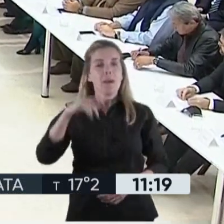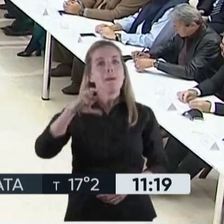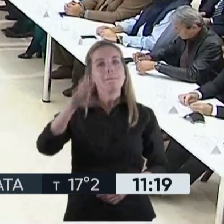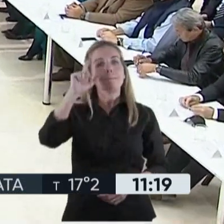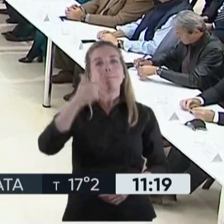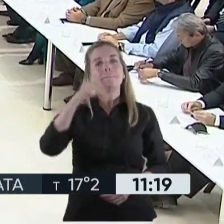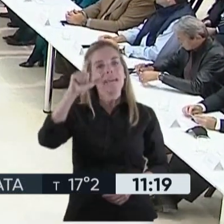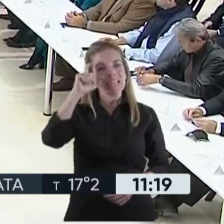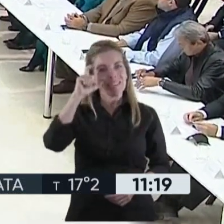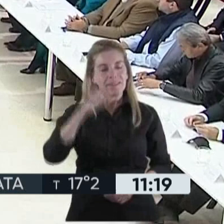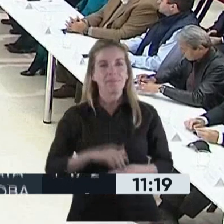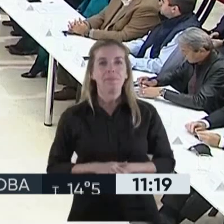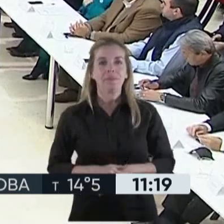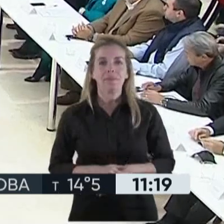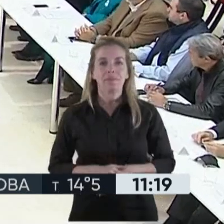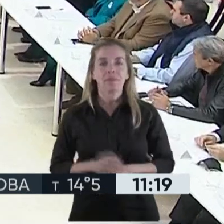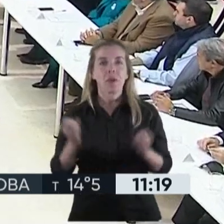Pese.